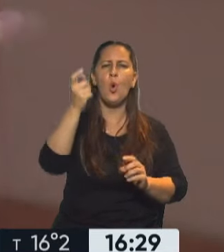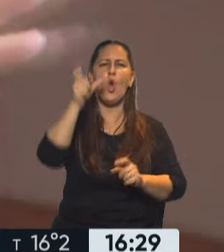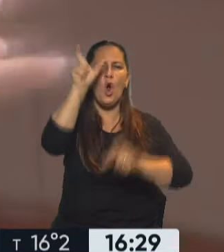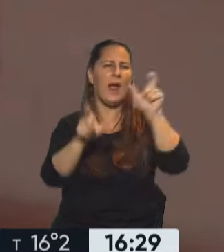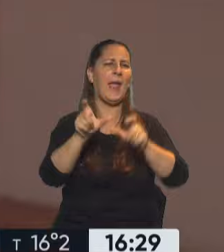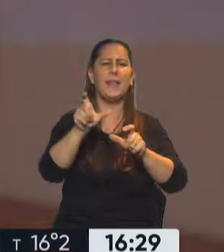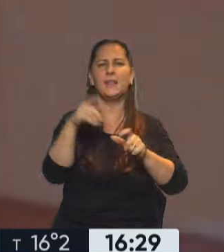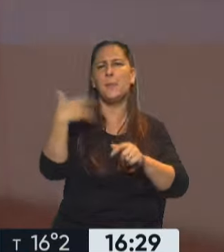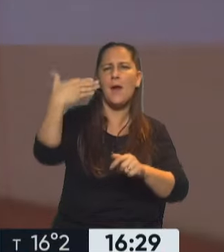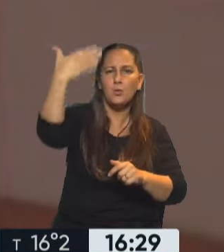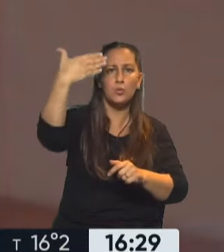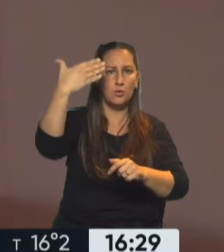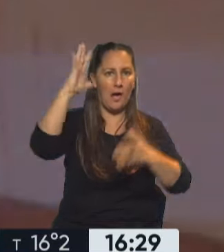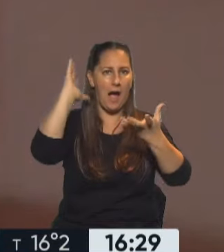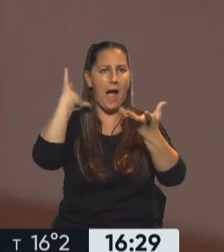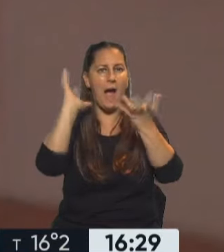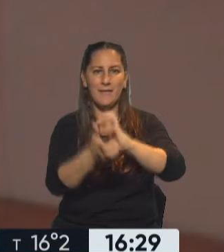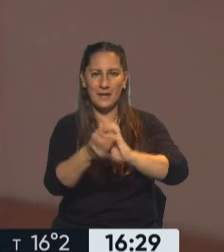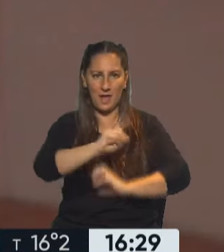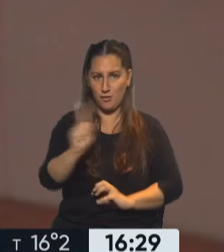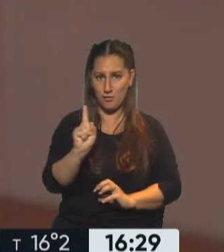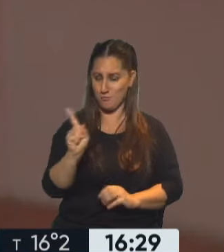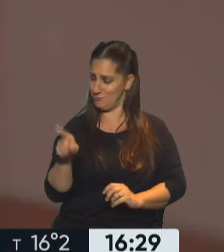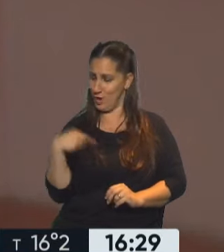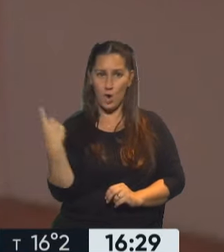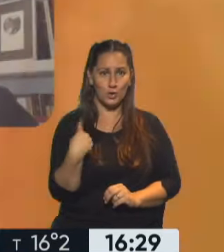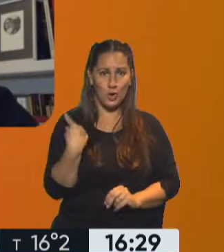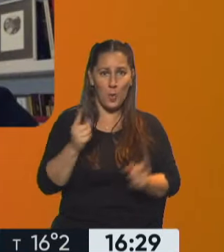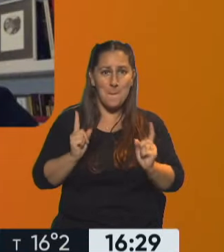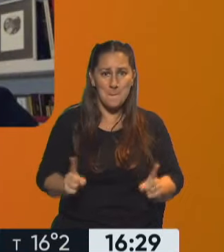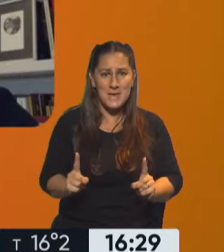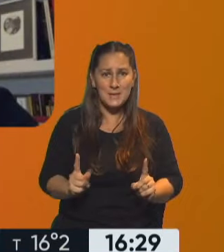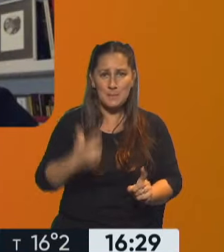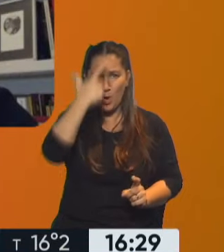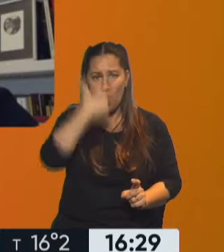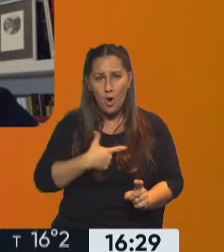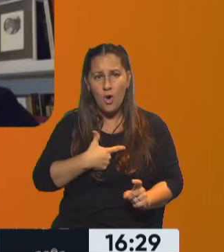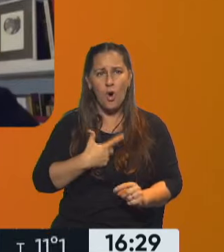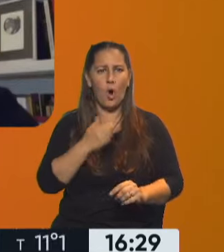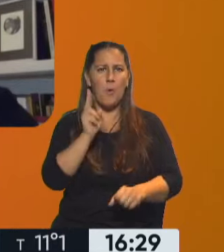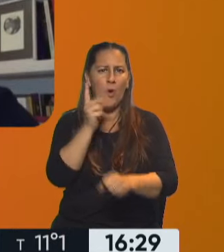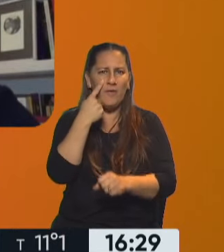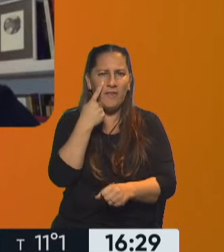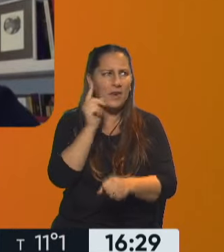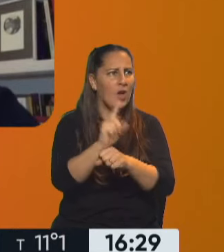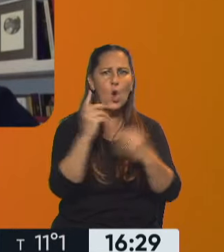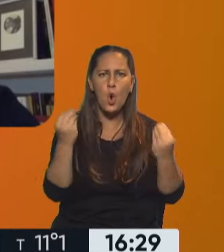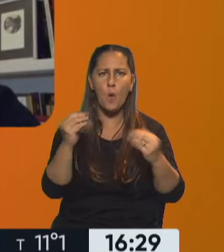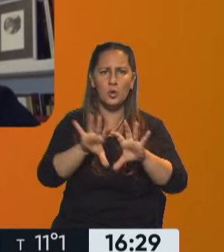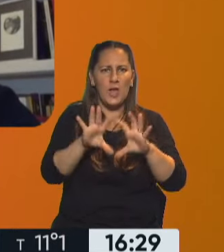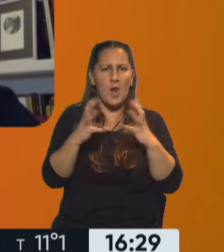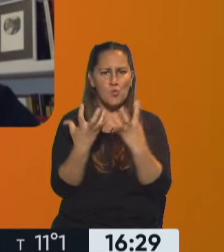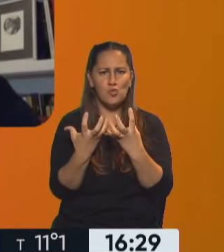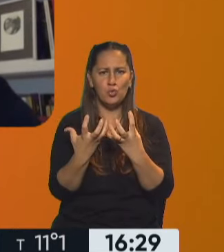futuras las que van a estar afectadas, sino que nosotros mismos estamos poniendo en riesgo nuestra base de sustentación, el mundo que